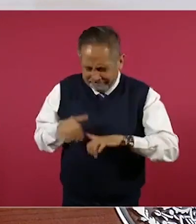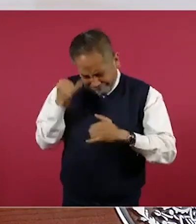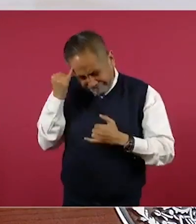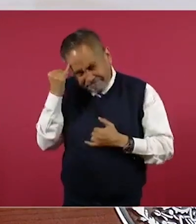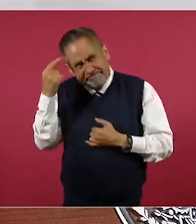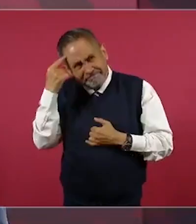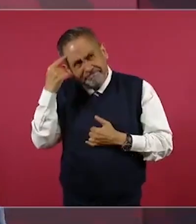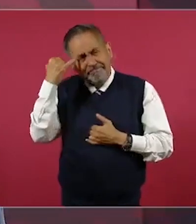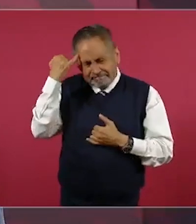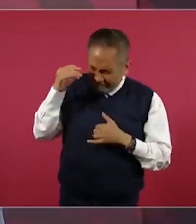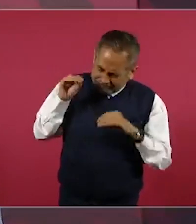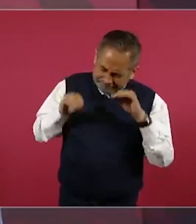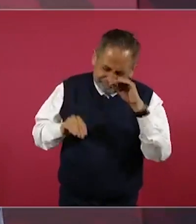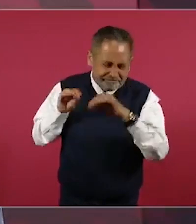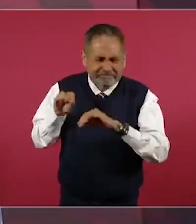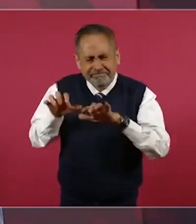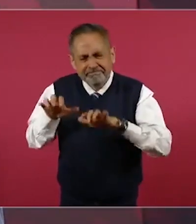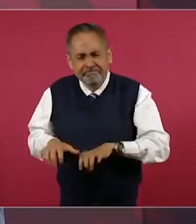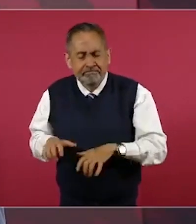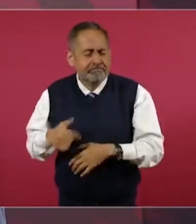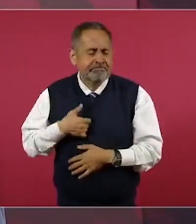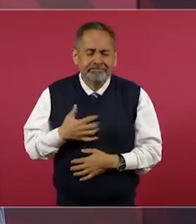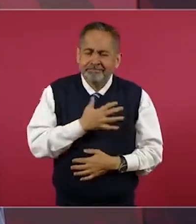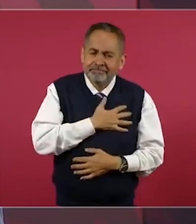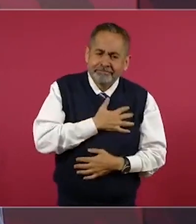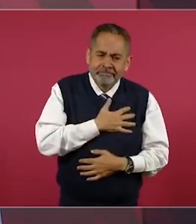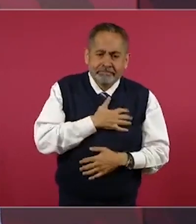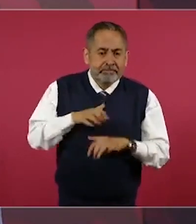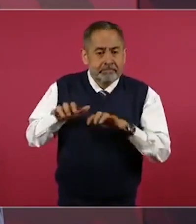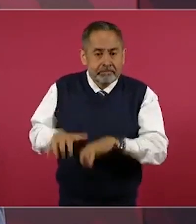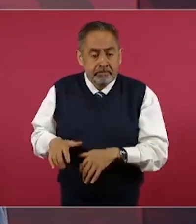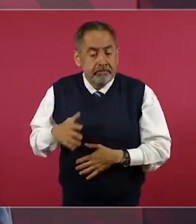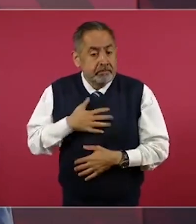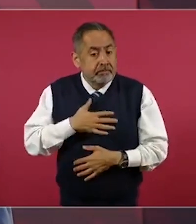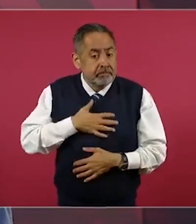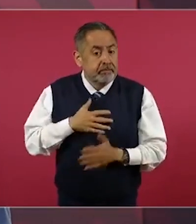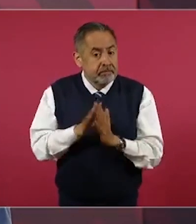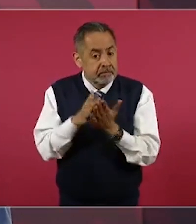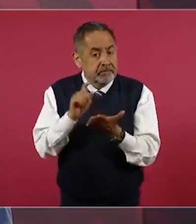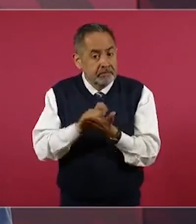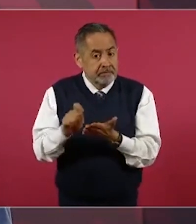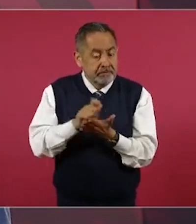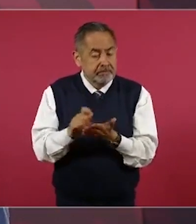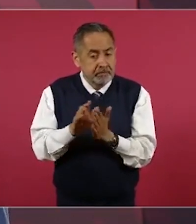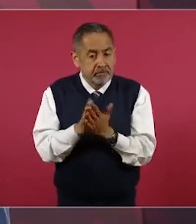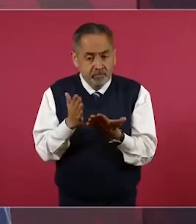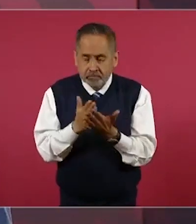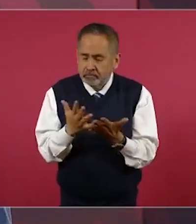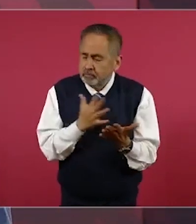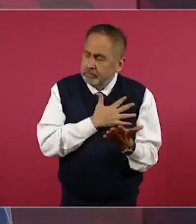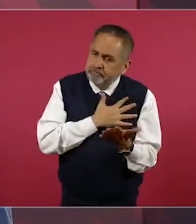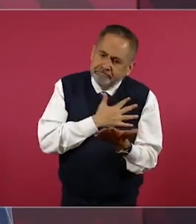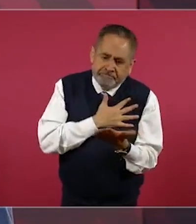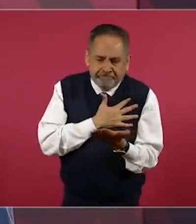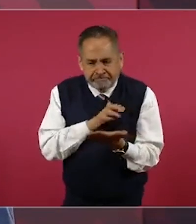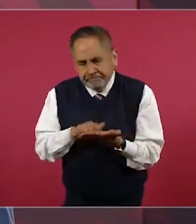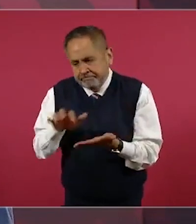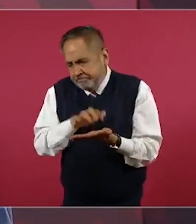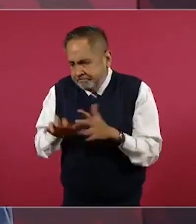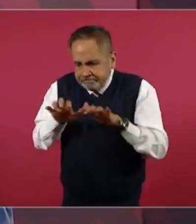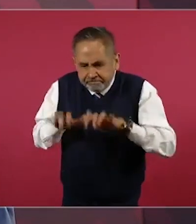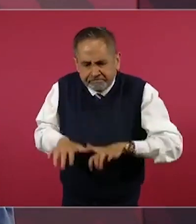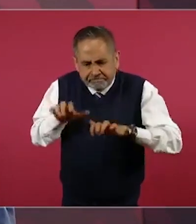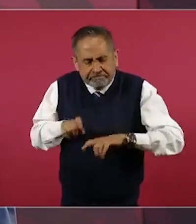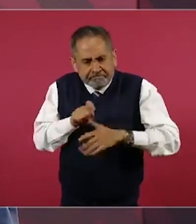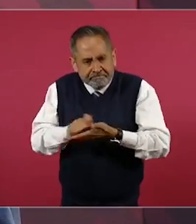que siempre me ha apasionado cuando he escrito mis libros